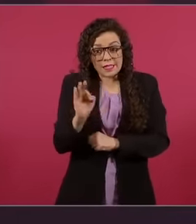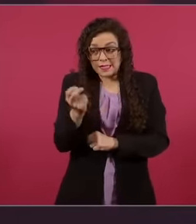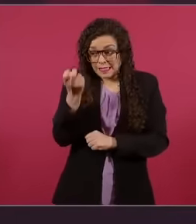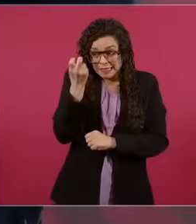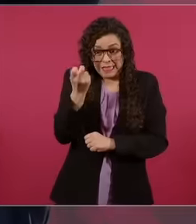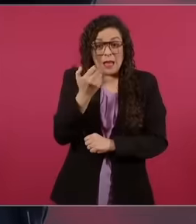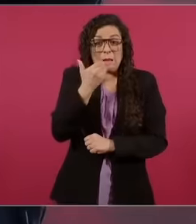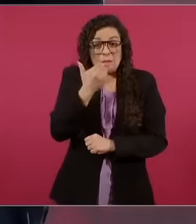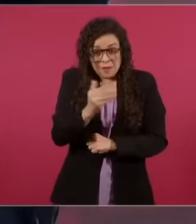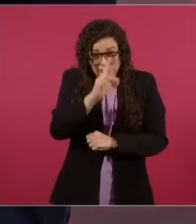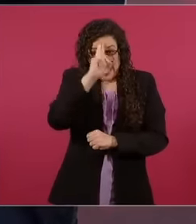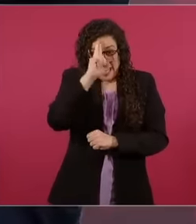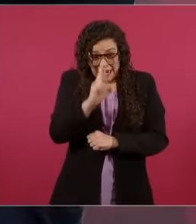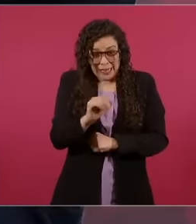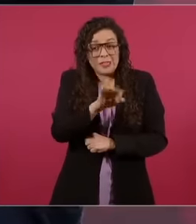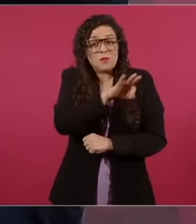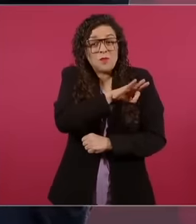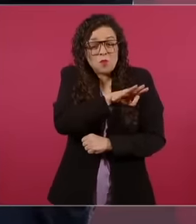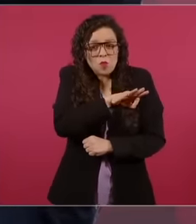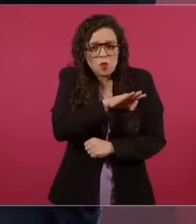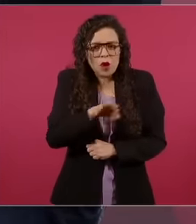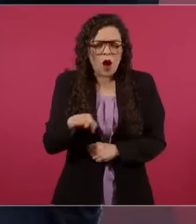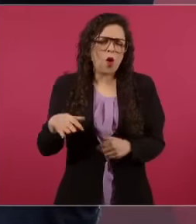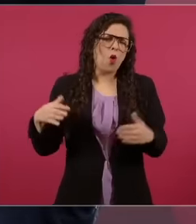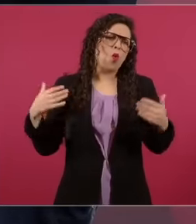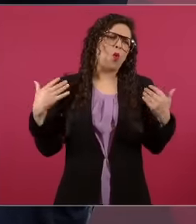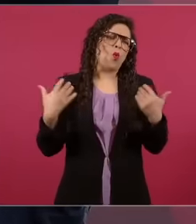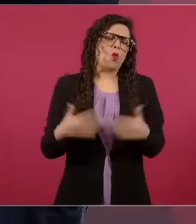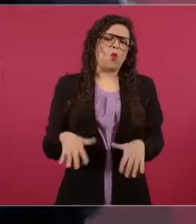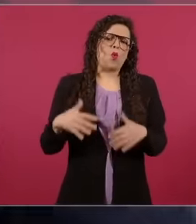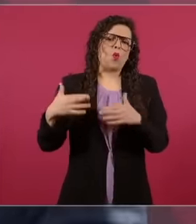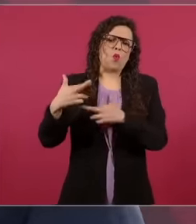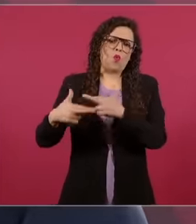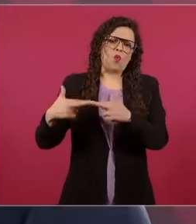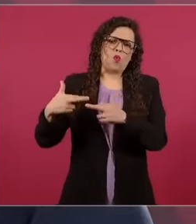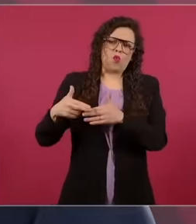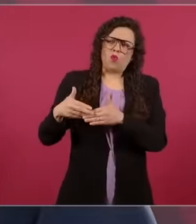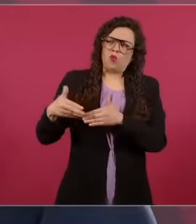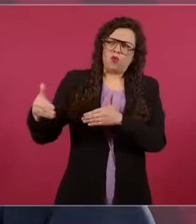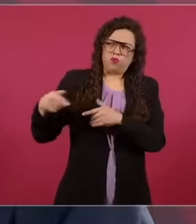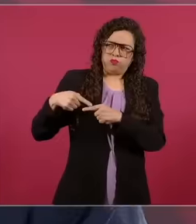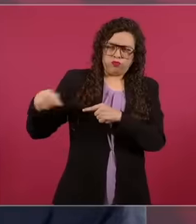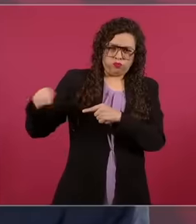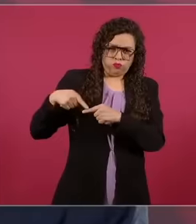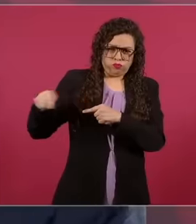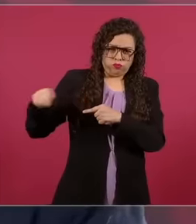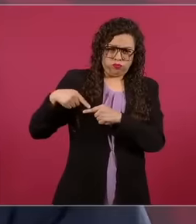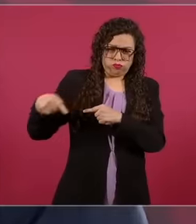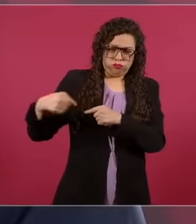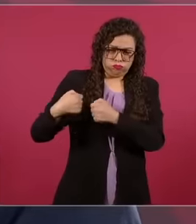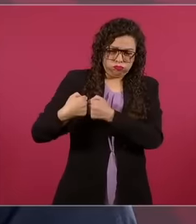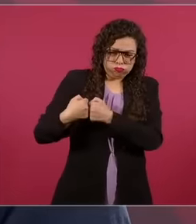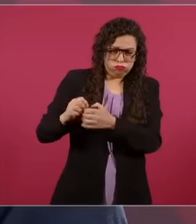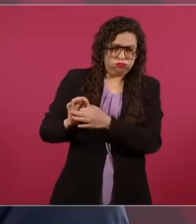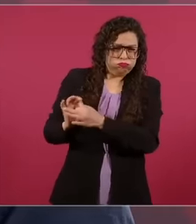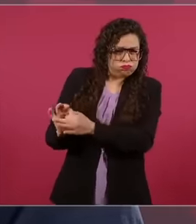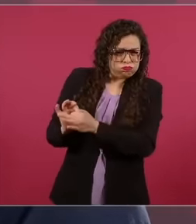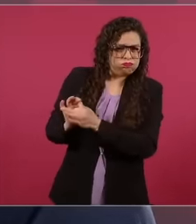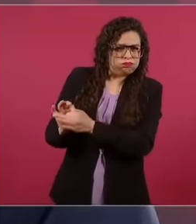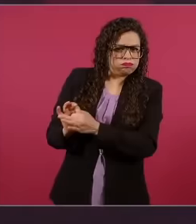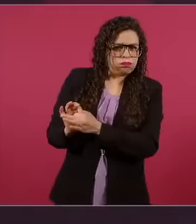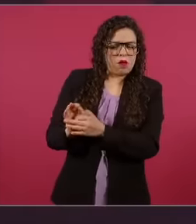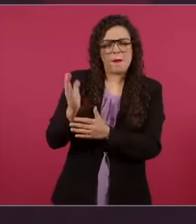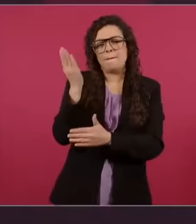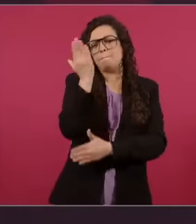se va a fortalecer mucho la región hacia adelante. le va a ir muy bien al pueblo de Estados Unidos,